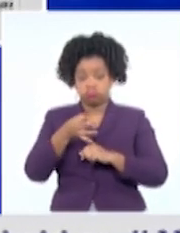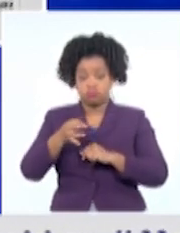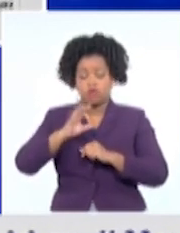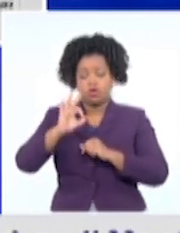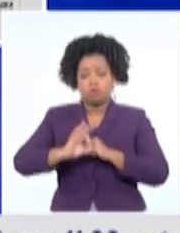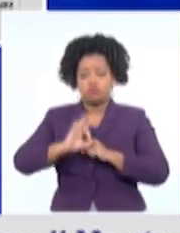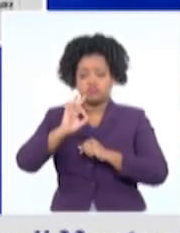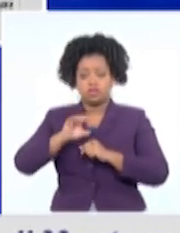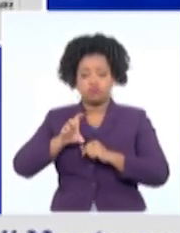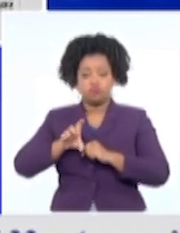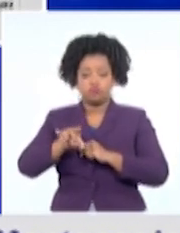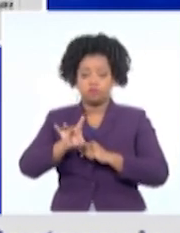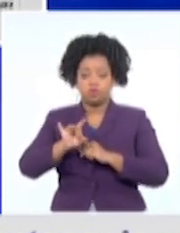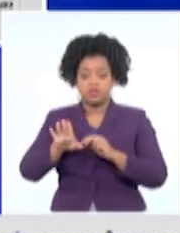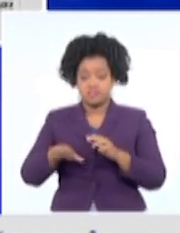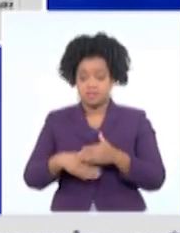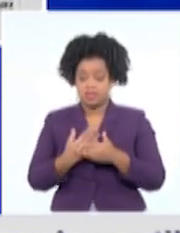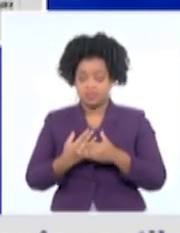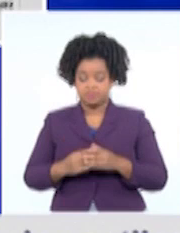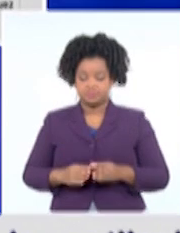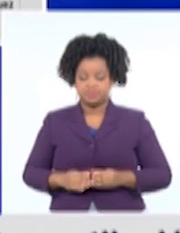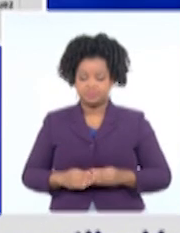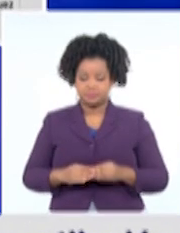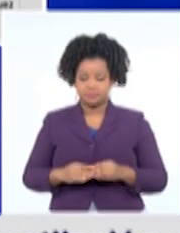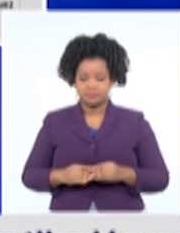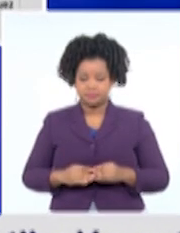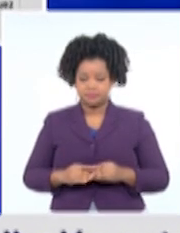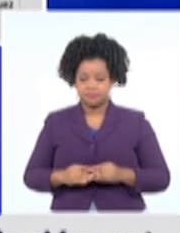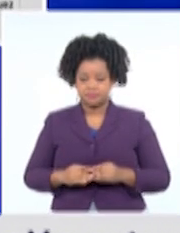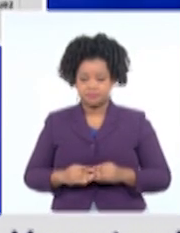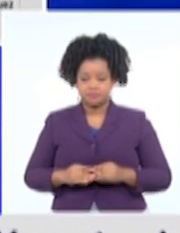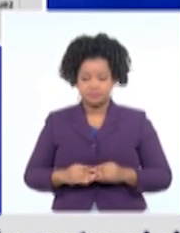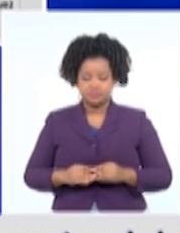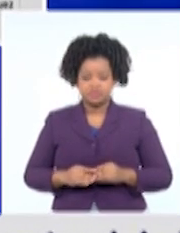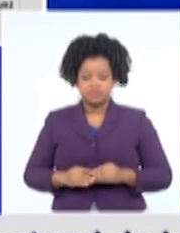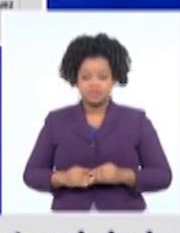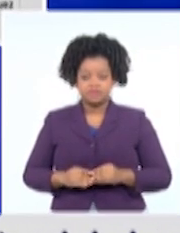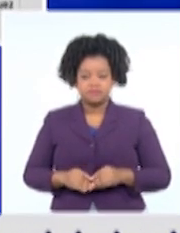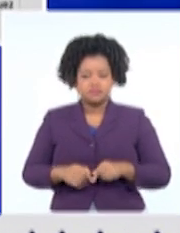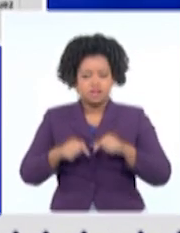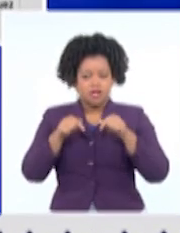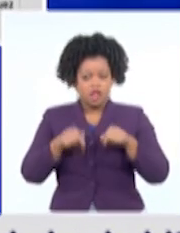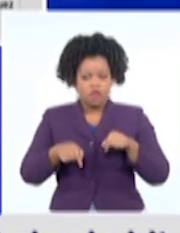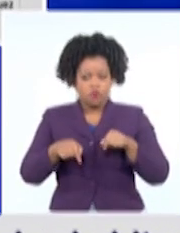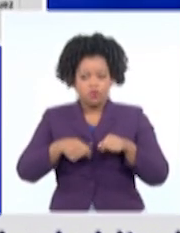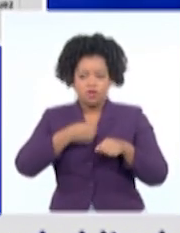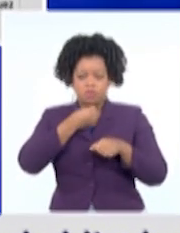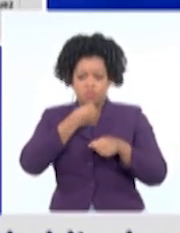estos últimos 15 días. Y ahora seguro que nos pueden apoyar